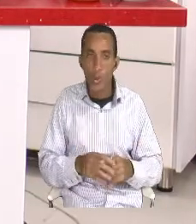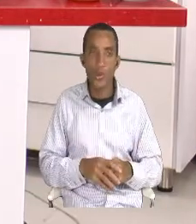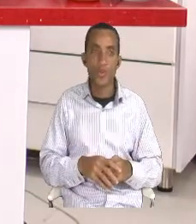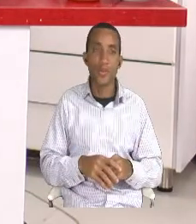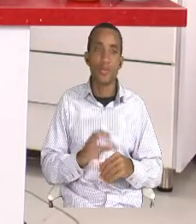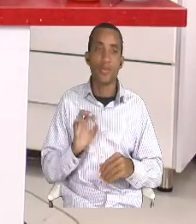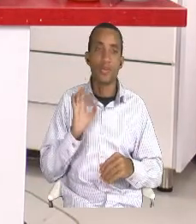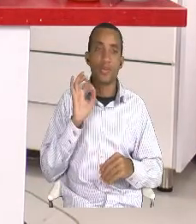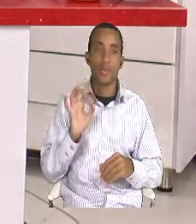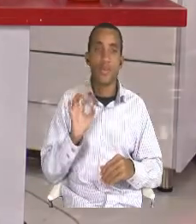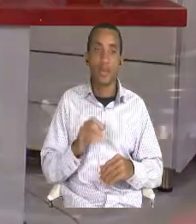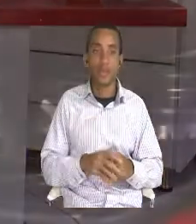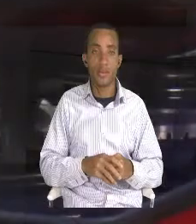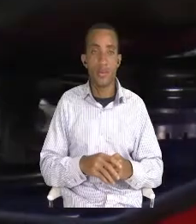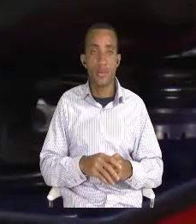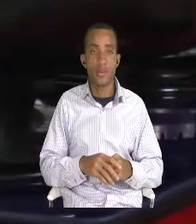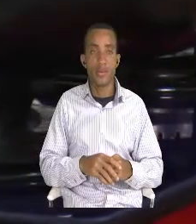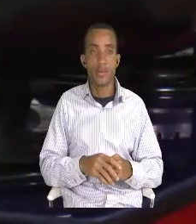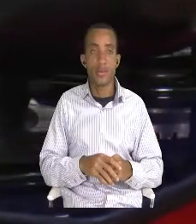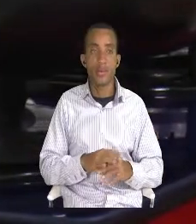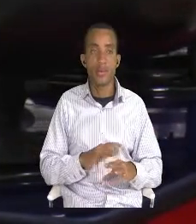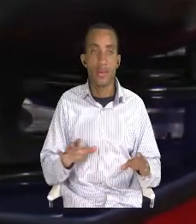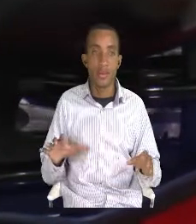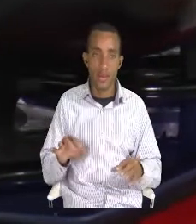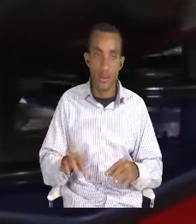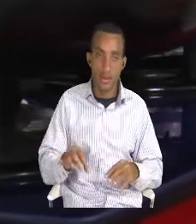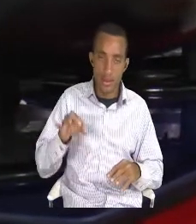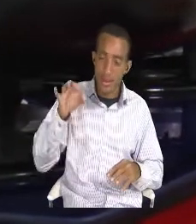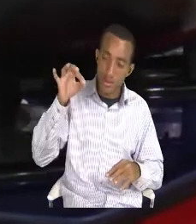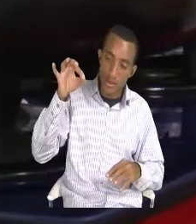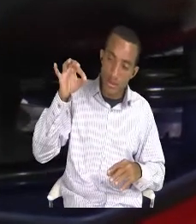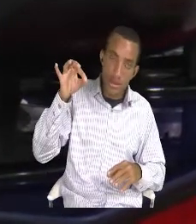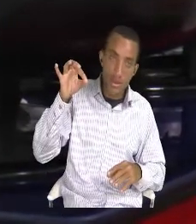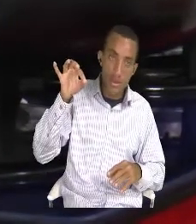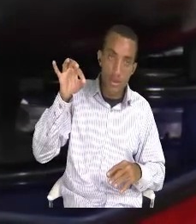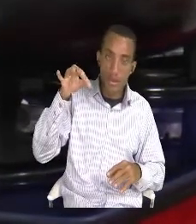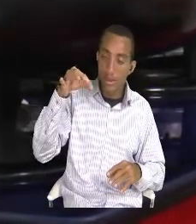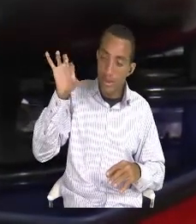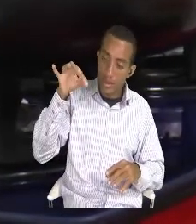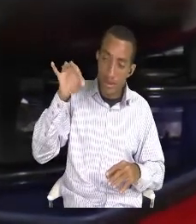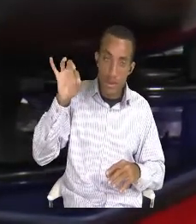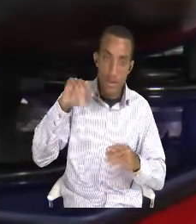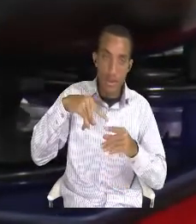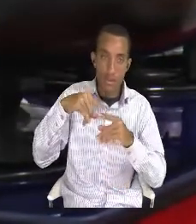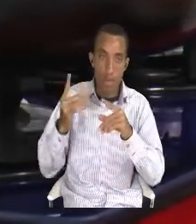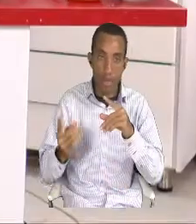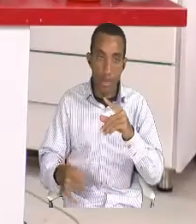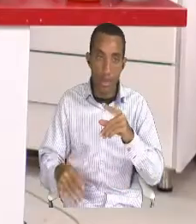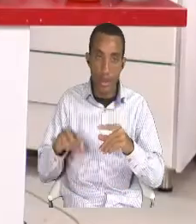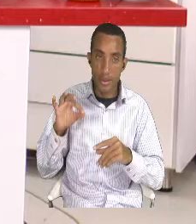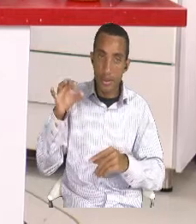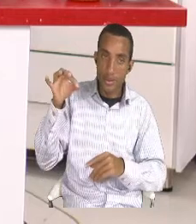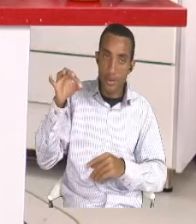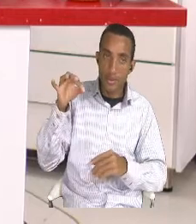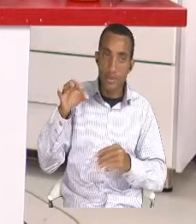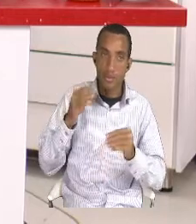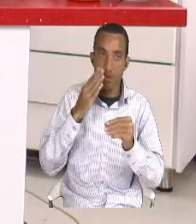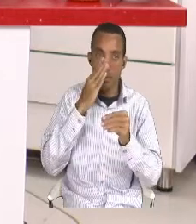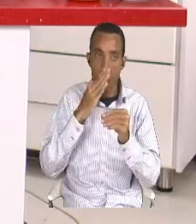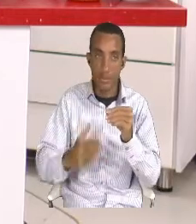punto ideal, que es al punto al dente, como lo conocen. Ajá. Forma de conocer que ya está es cuando uno parte la pasta y